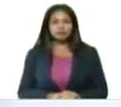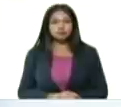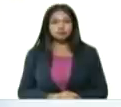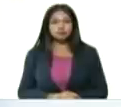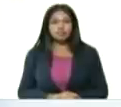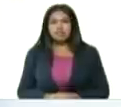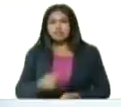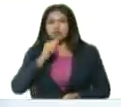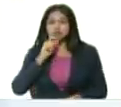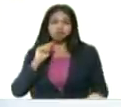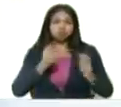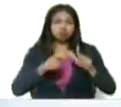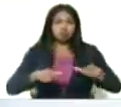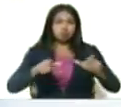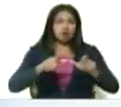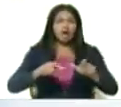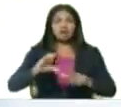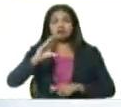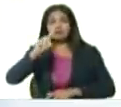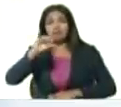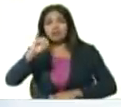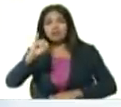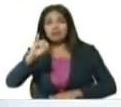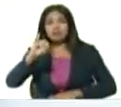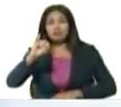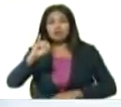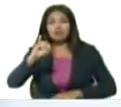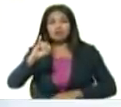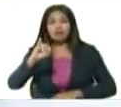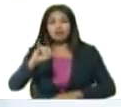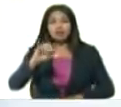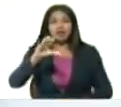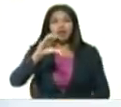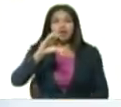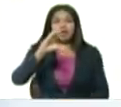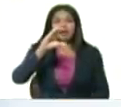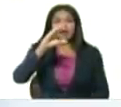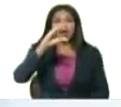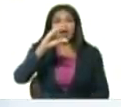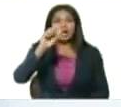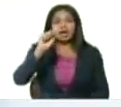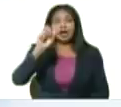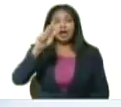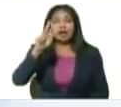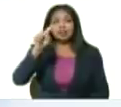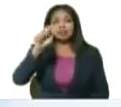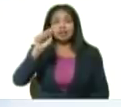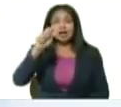quien fue trasladado al CDI de Cartanal, en Santa Teresa del Tuy.